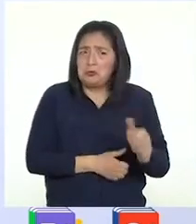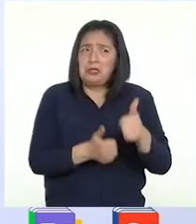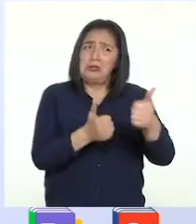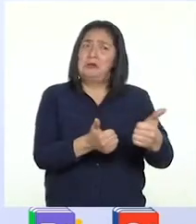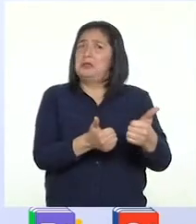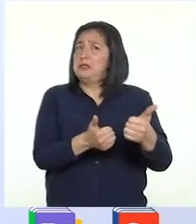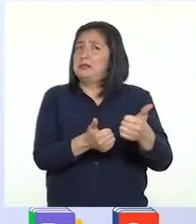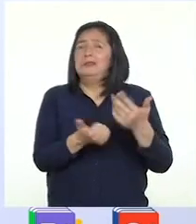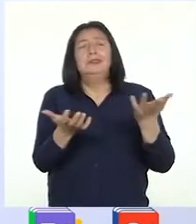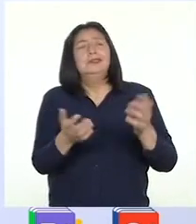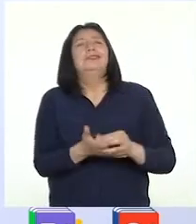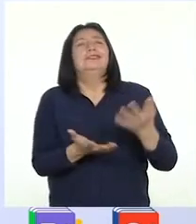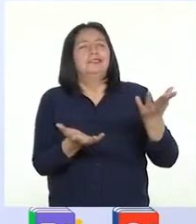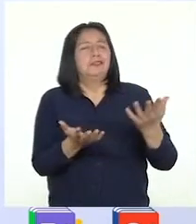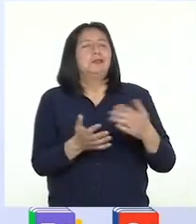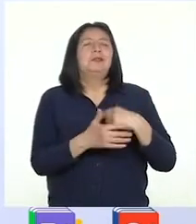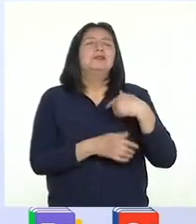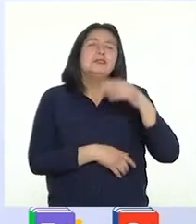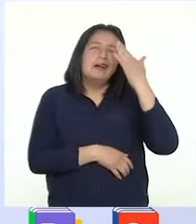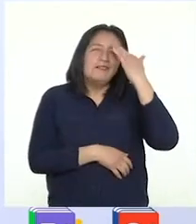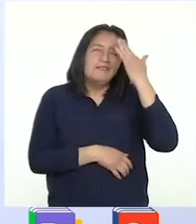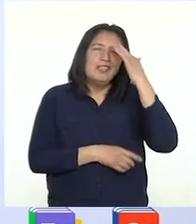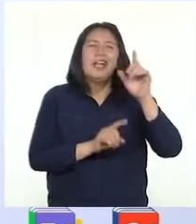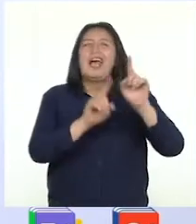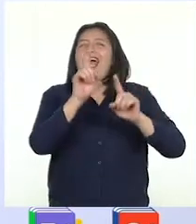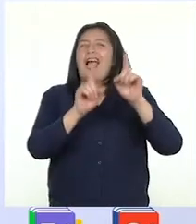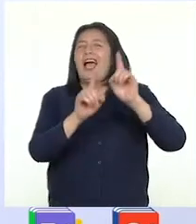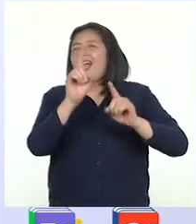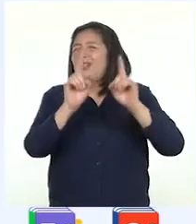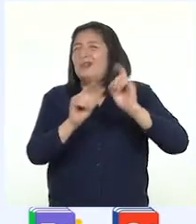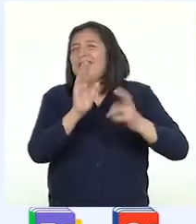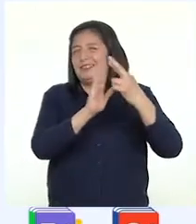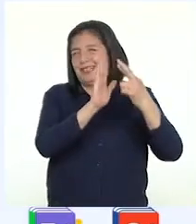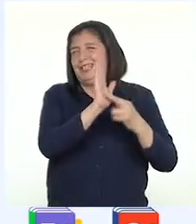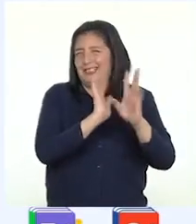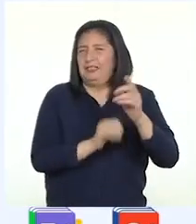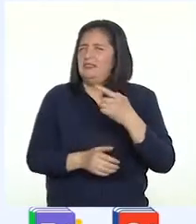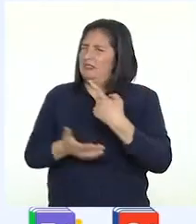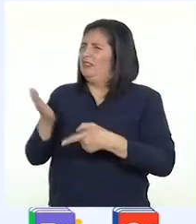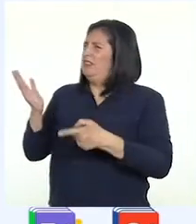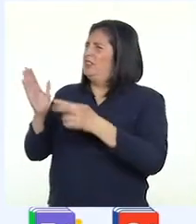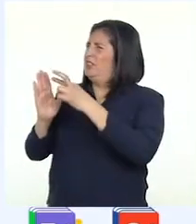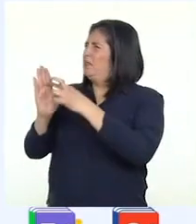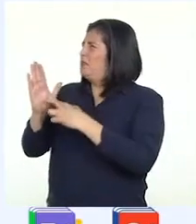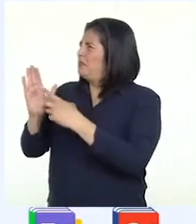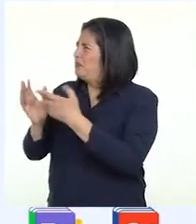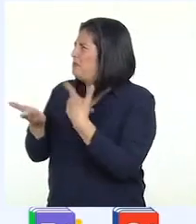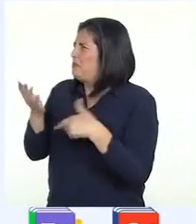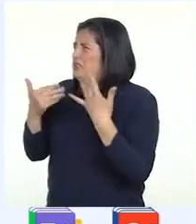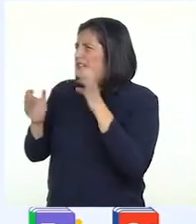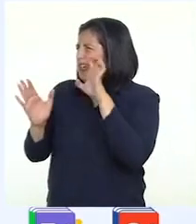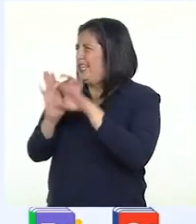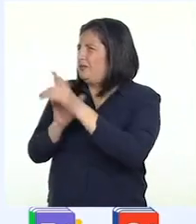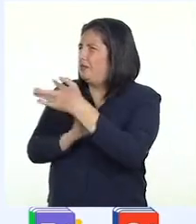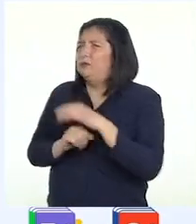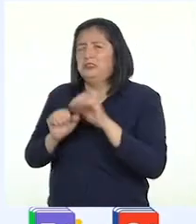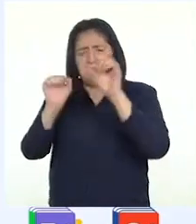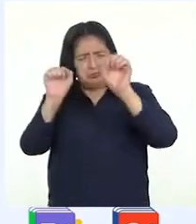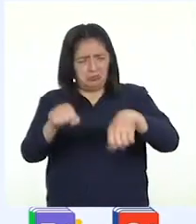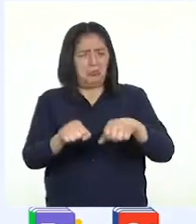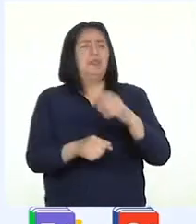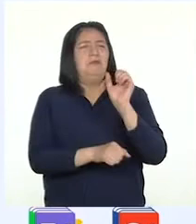manera eficiente, conviene descubrir algunos principios. ¿Qué principios? ¿Nos podría dar un ejemplo?